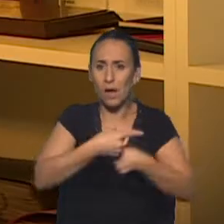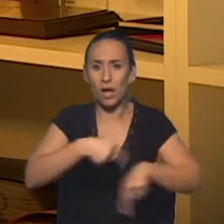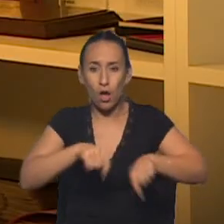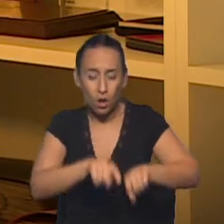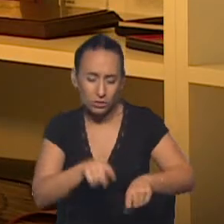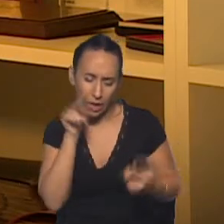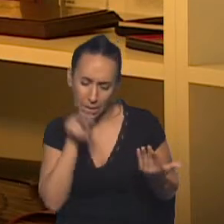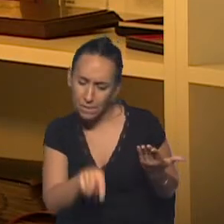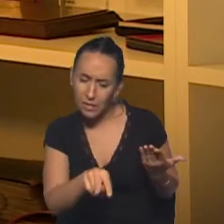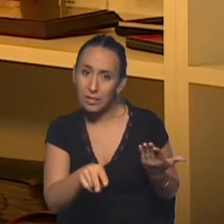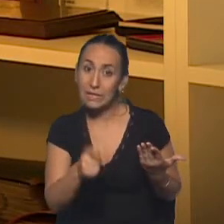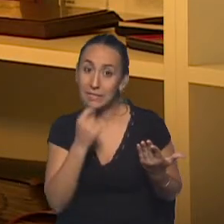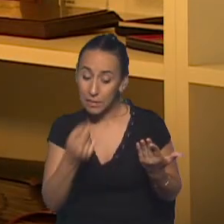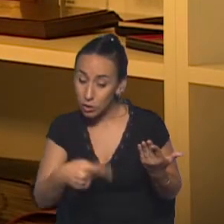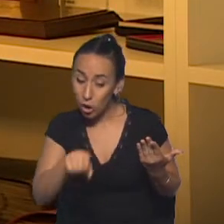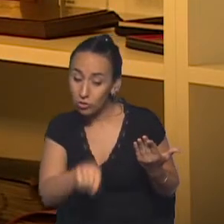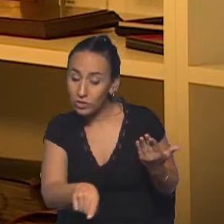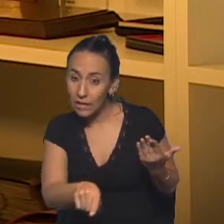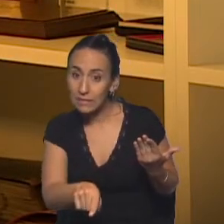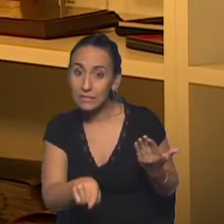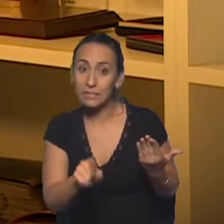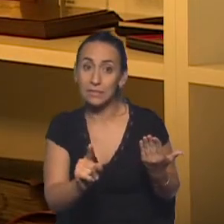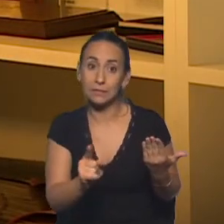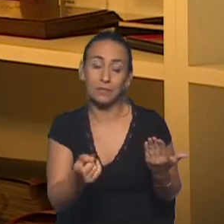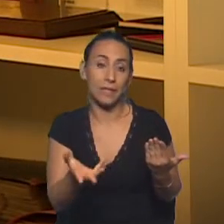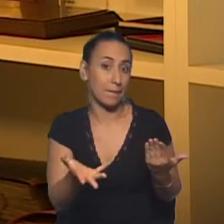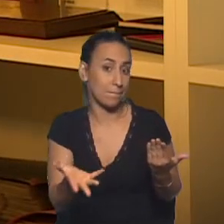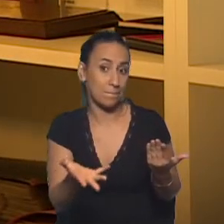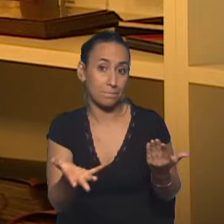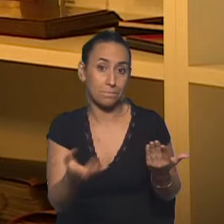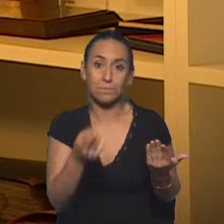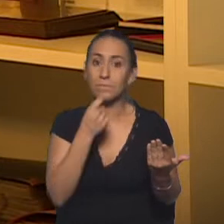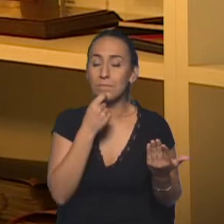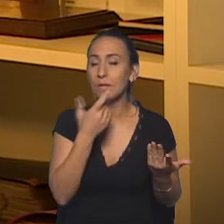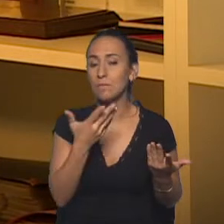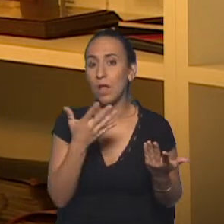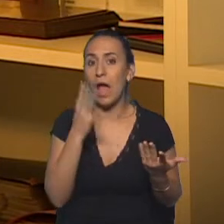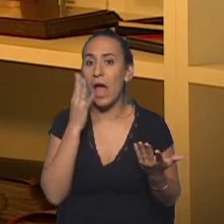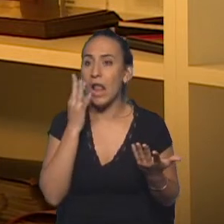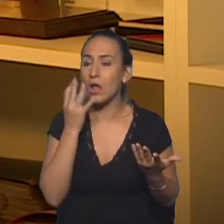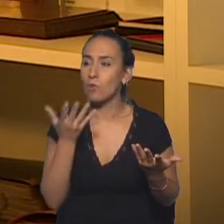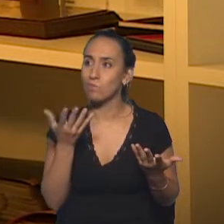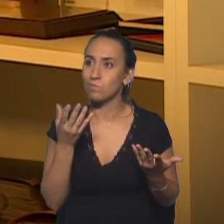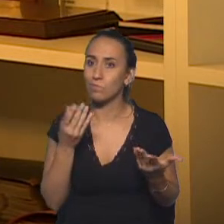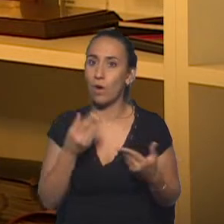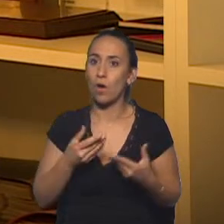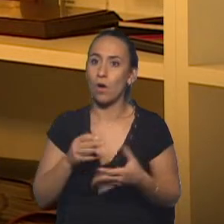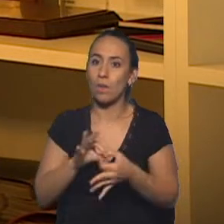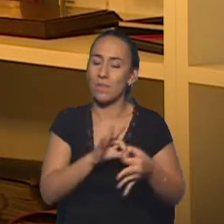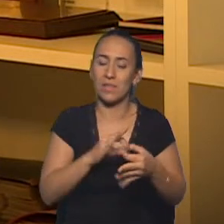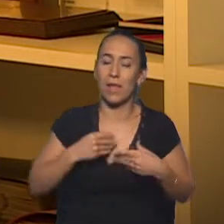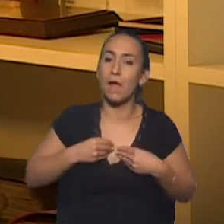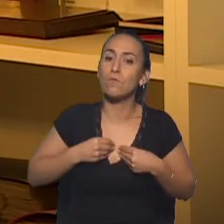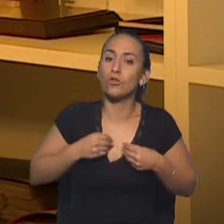personales. Si había efectos personales que tenían que ver con, como se le llama, un alto contenido emotivo